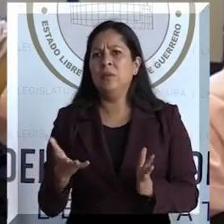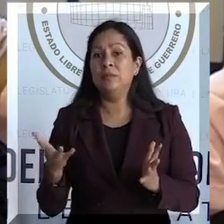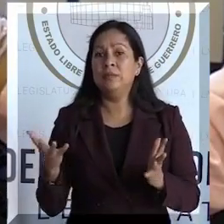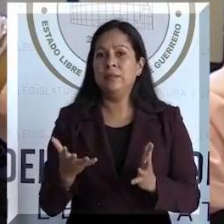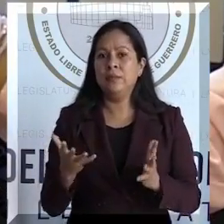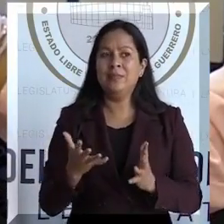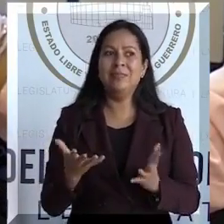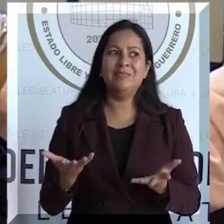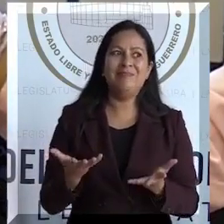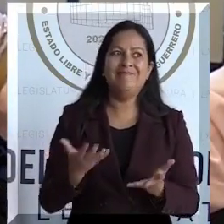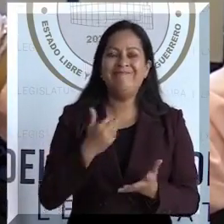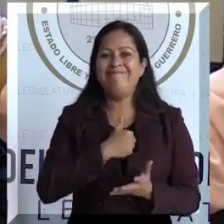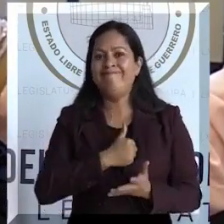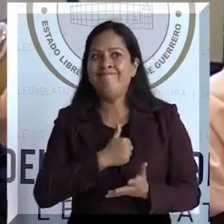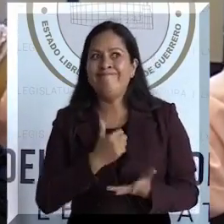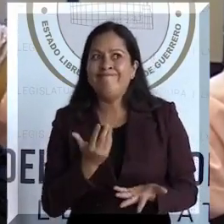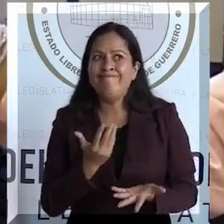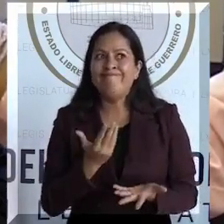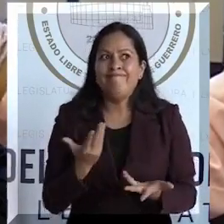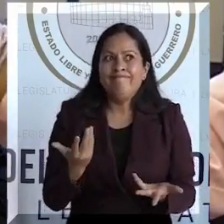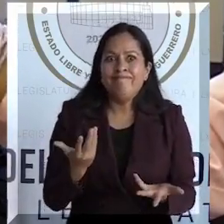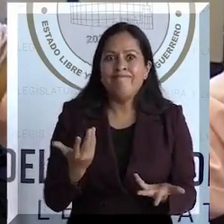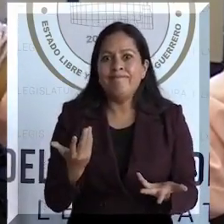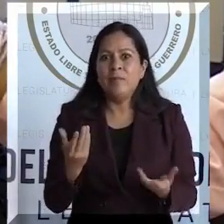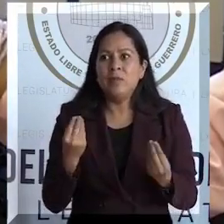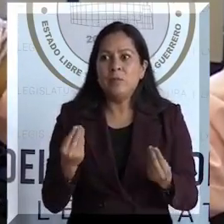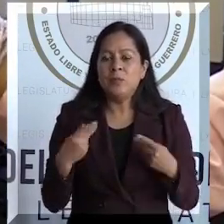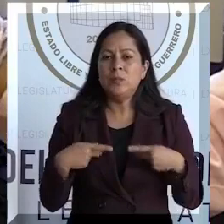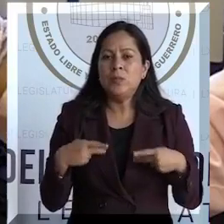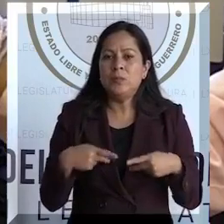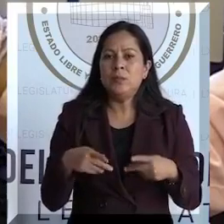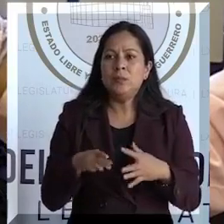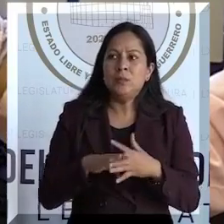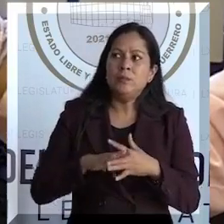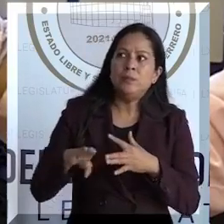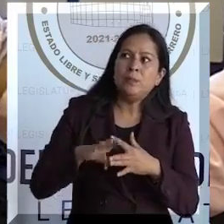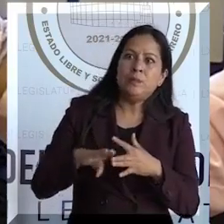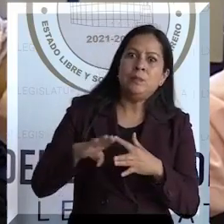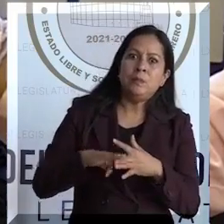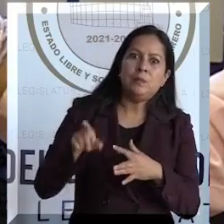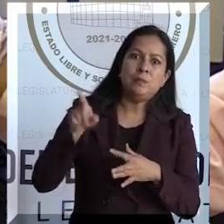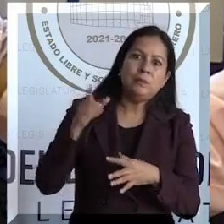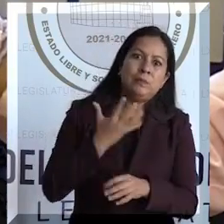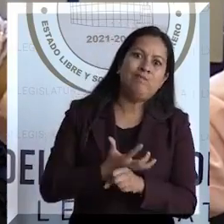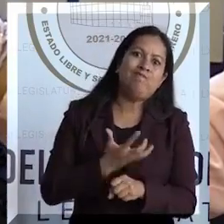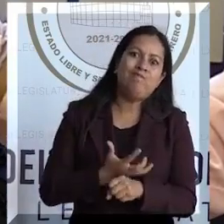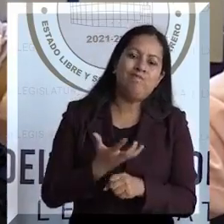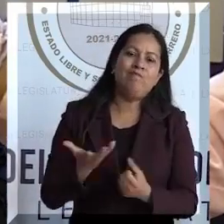que no quisiéramos, pero que se está dando. Hay mucha gente que se está yendo a refugiar a Estados Unidos,